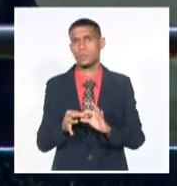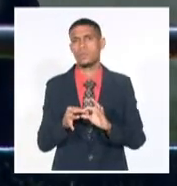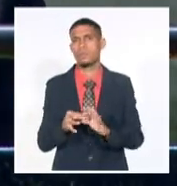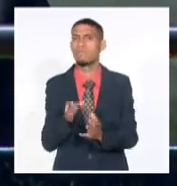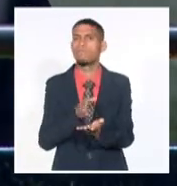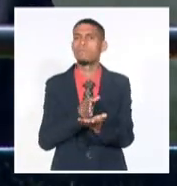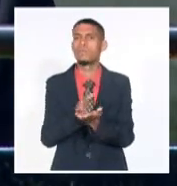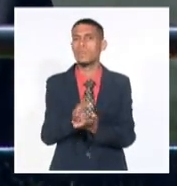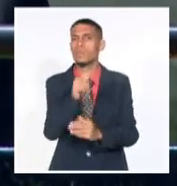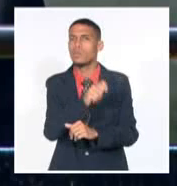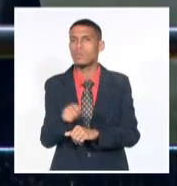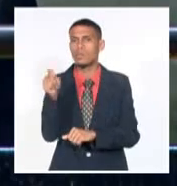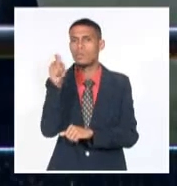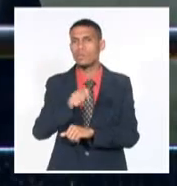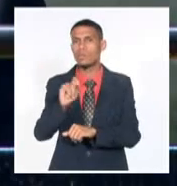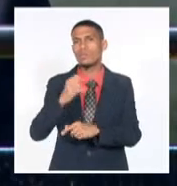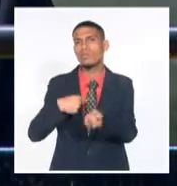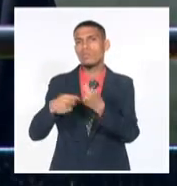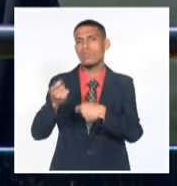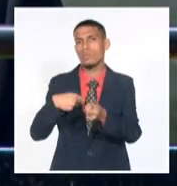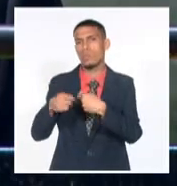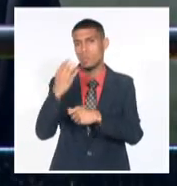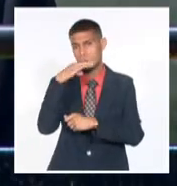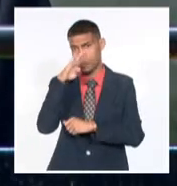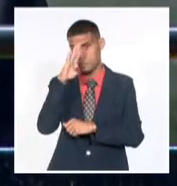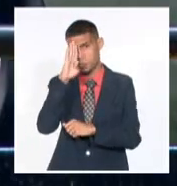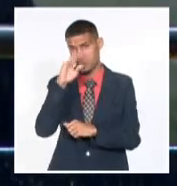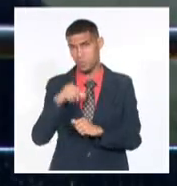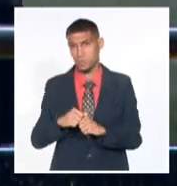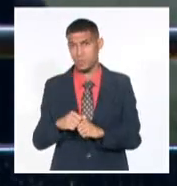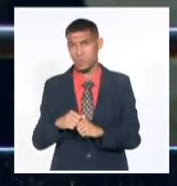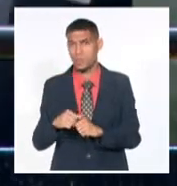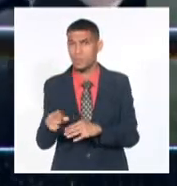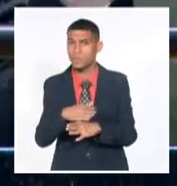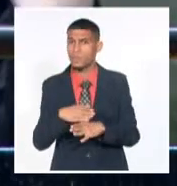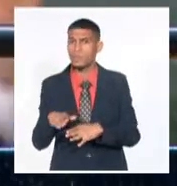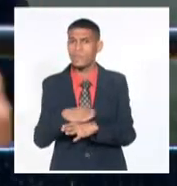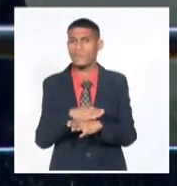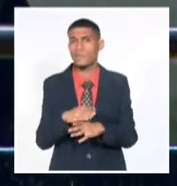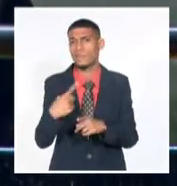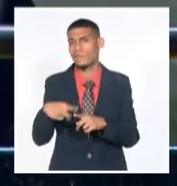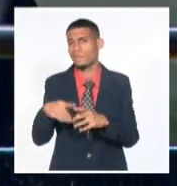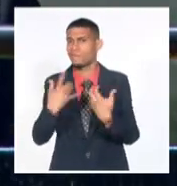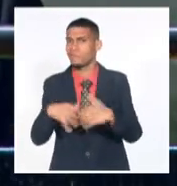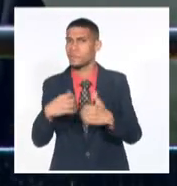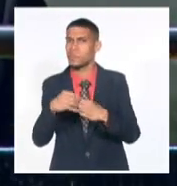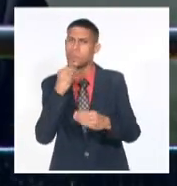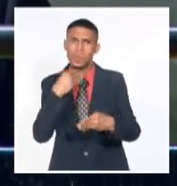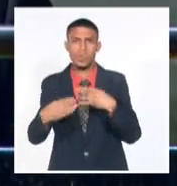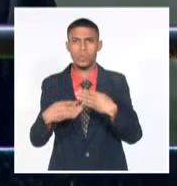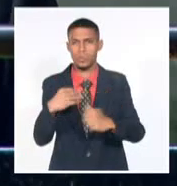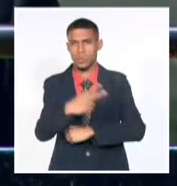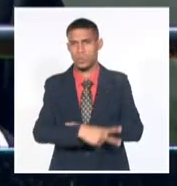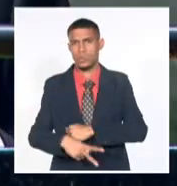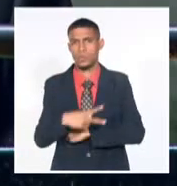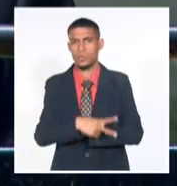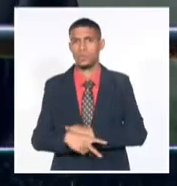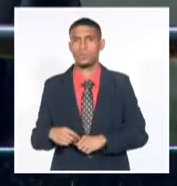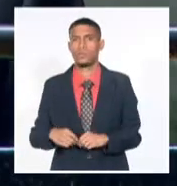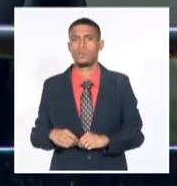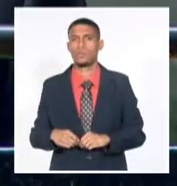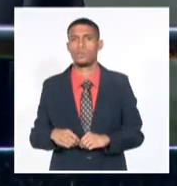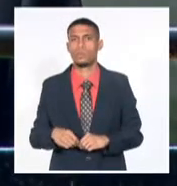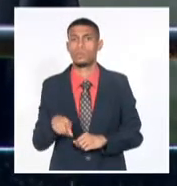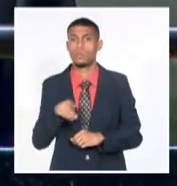continúe prohibiendo la exportación a Cuba de artículos producidos en cualquiera de sus países cuando